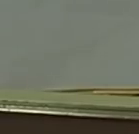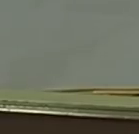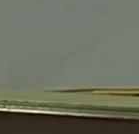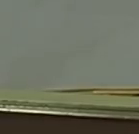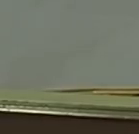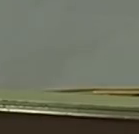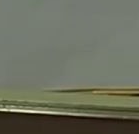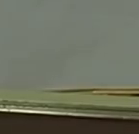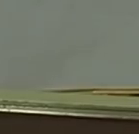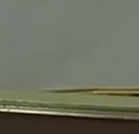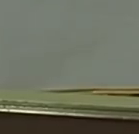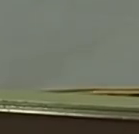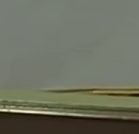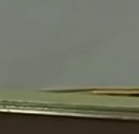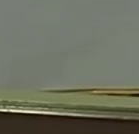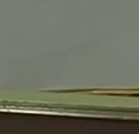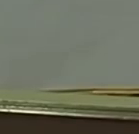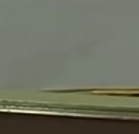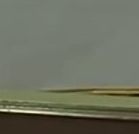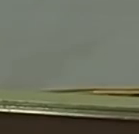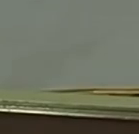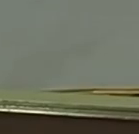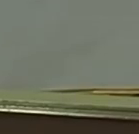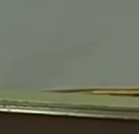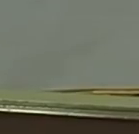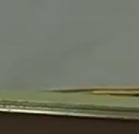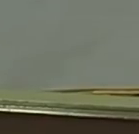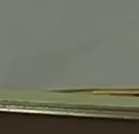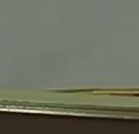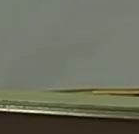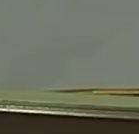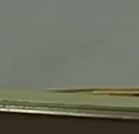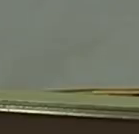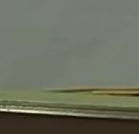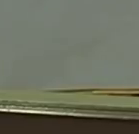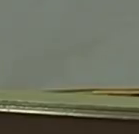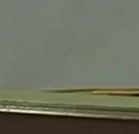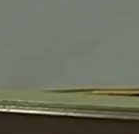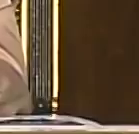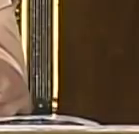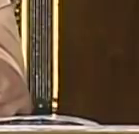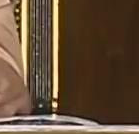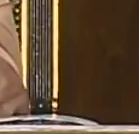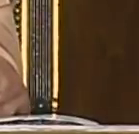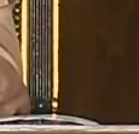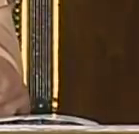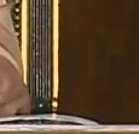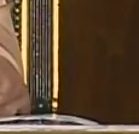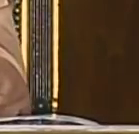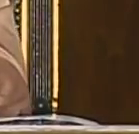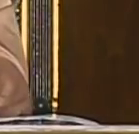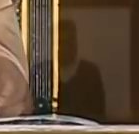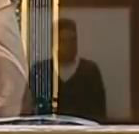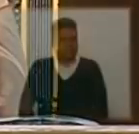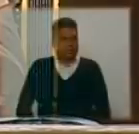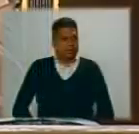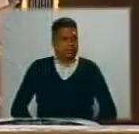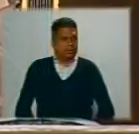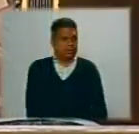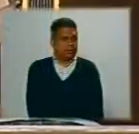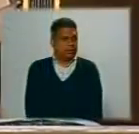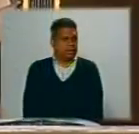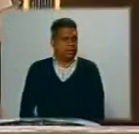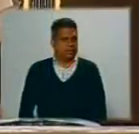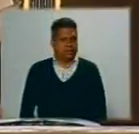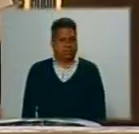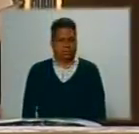la presidenta de la Asamblea Nacional Constituyente, Elsy Rodríguez. De inmediato escuchemos. El siguiente punto del orden del día, que hay importantes